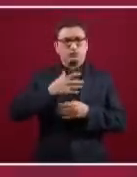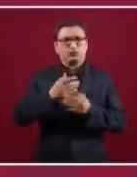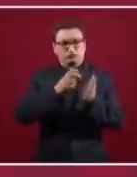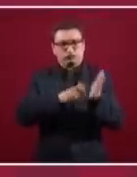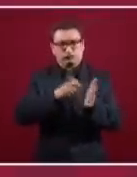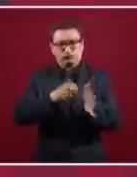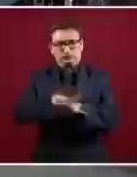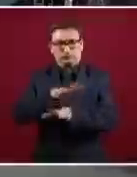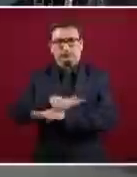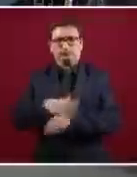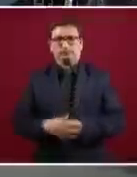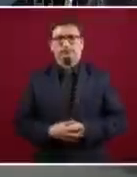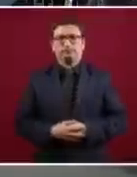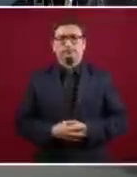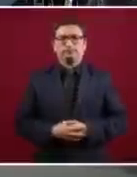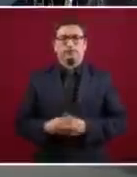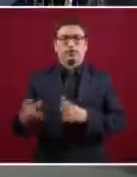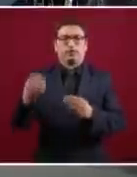corregirla